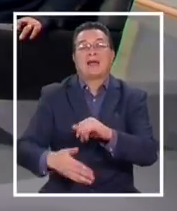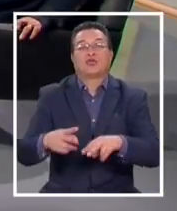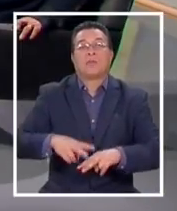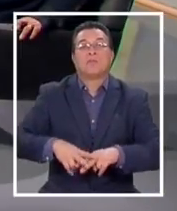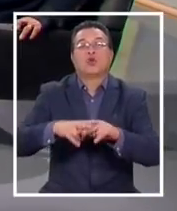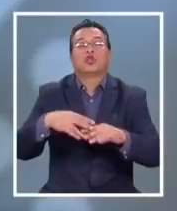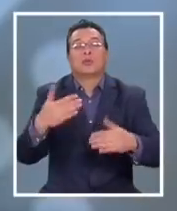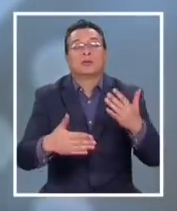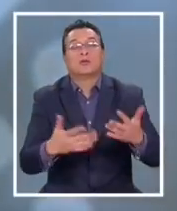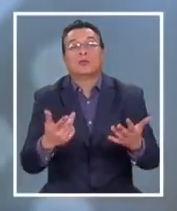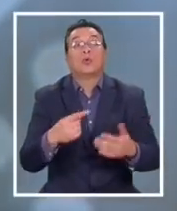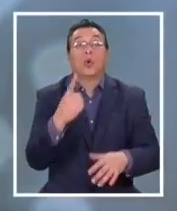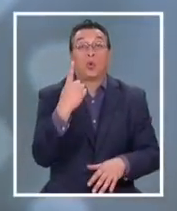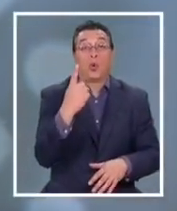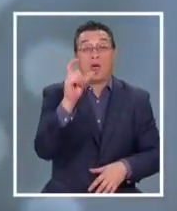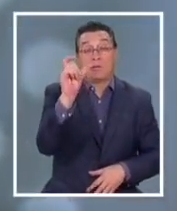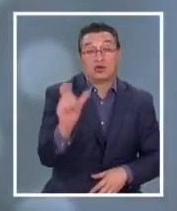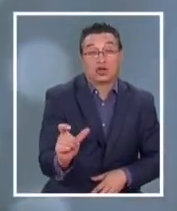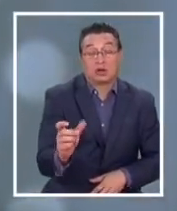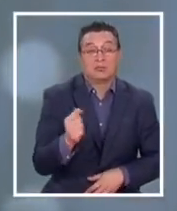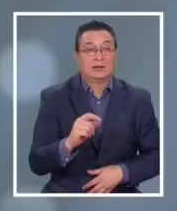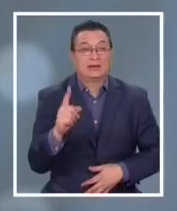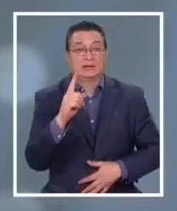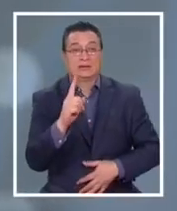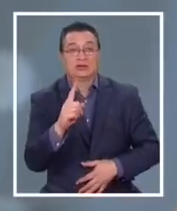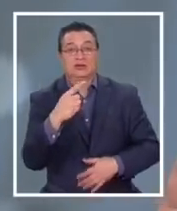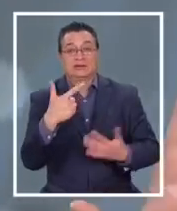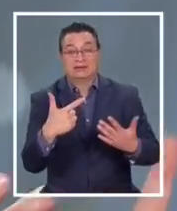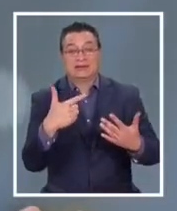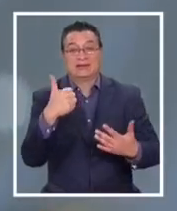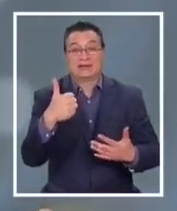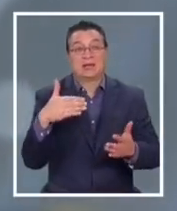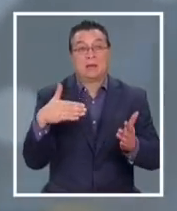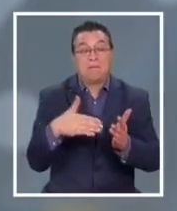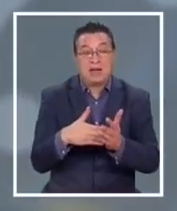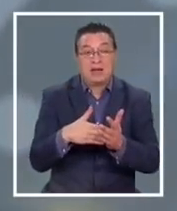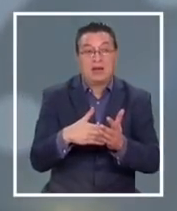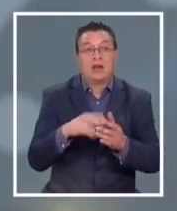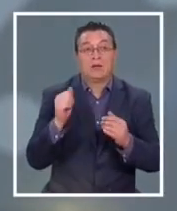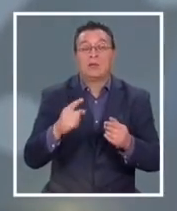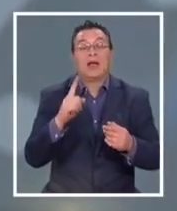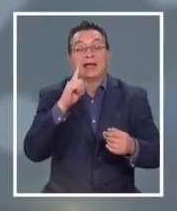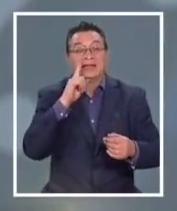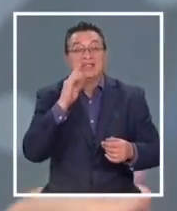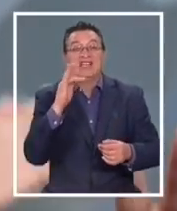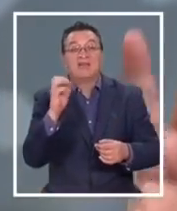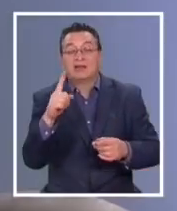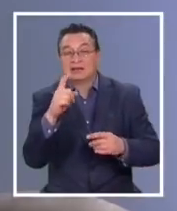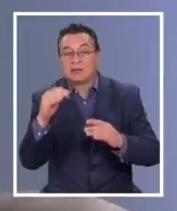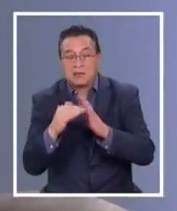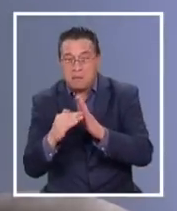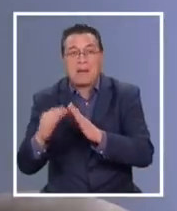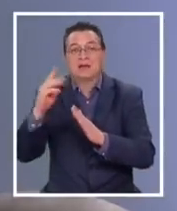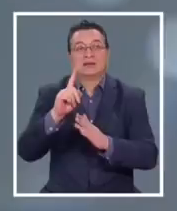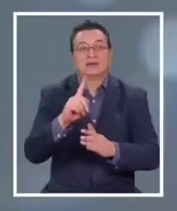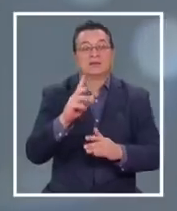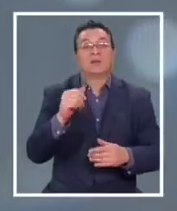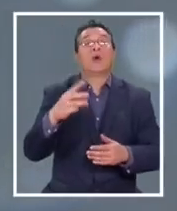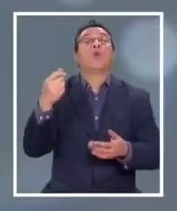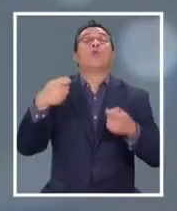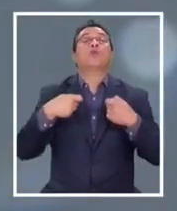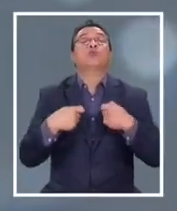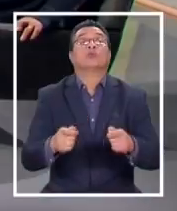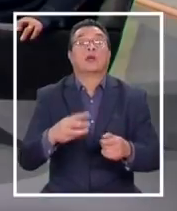Monto y plazo. Si es una persona, estamos hablando de 176 mil pesos en vez de los 100 mil pesos del IFE. ¿Cuánto cuesta eso, Matías?